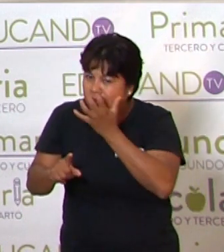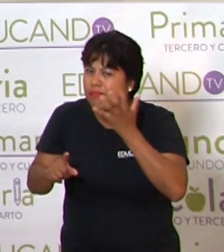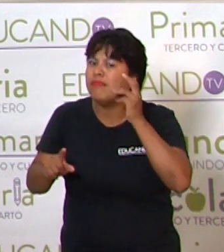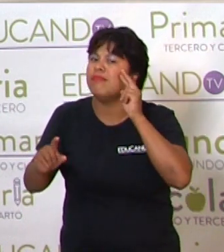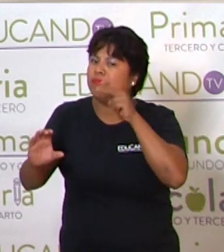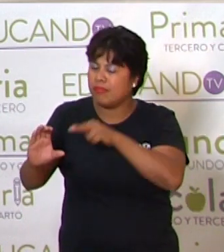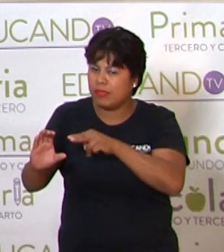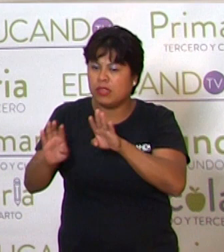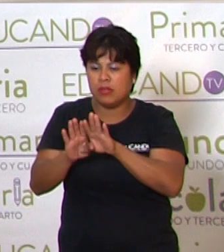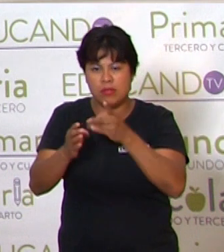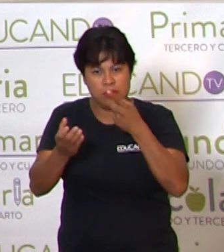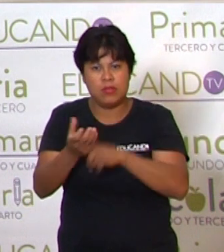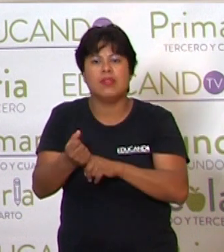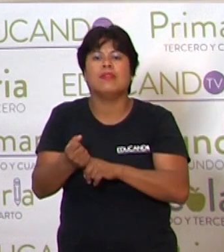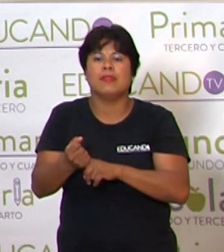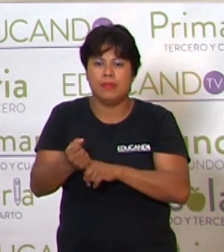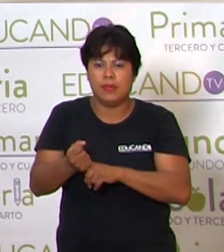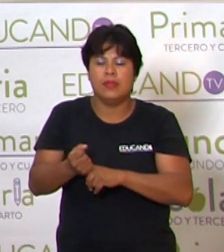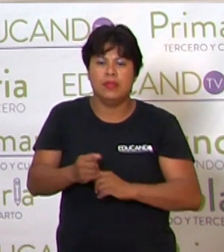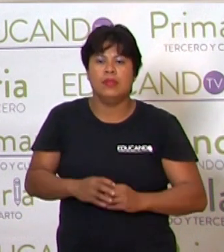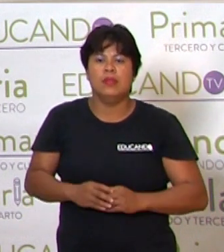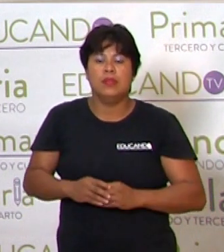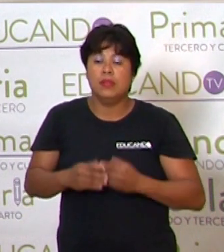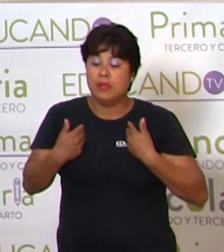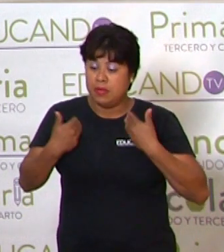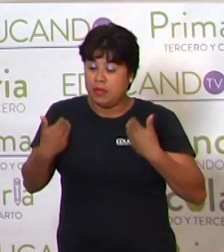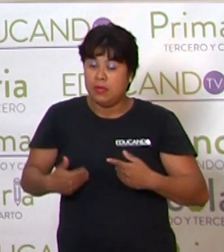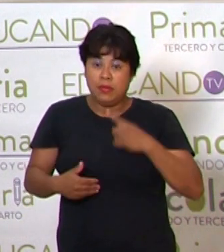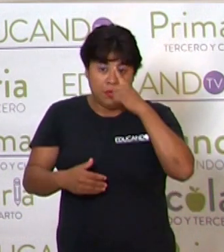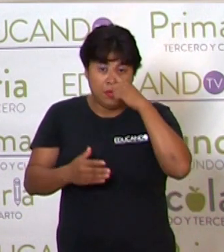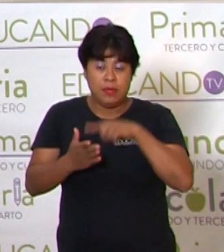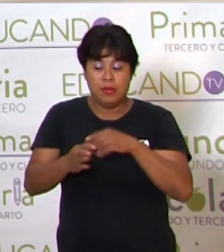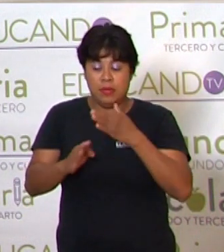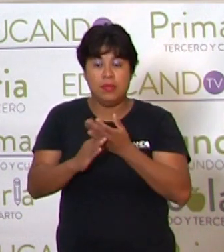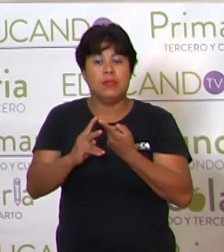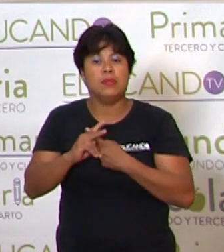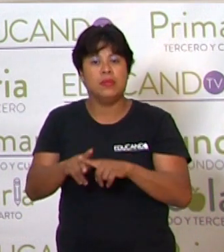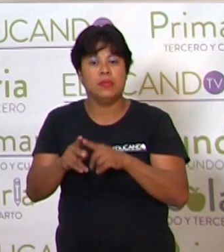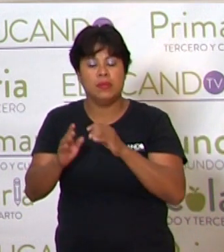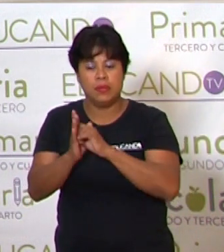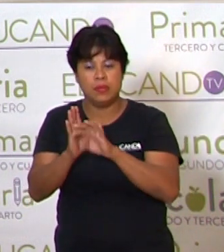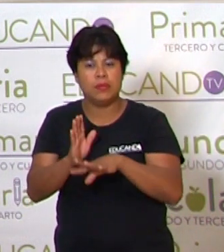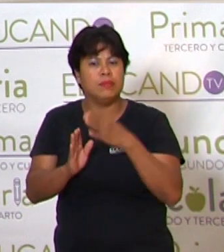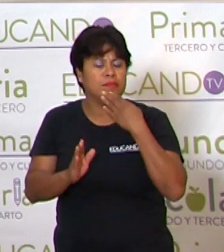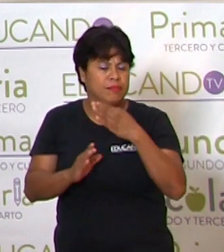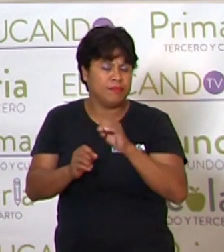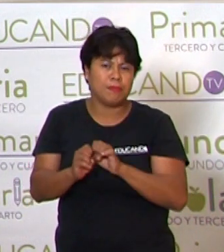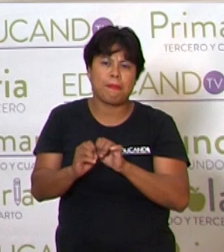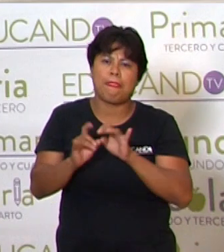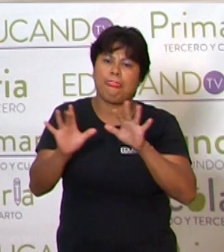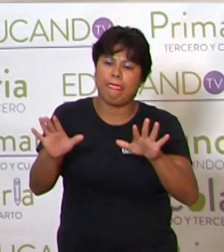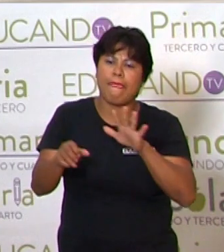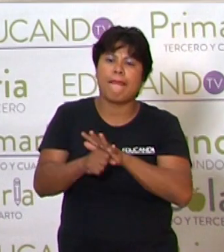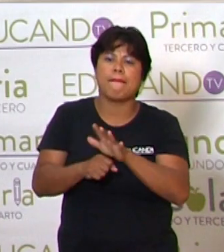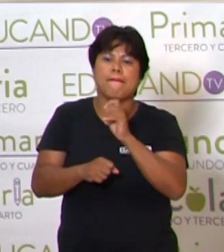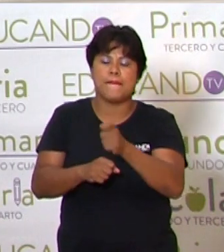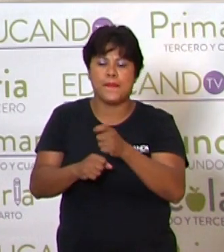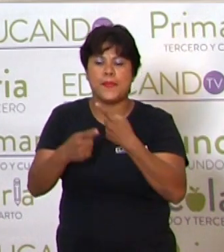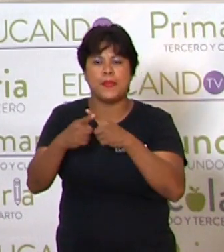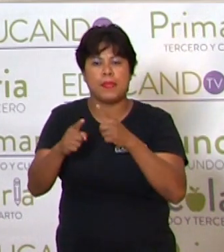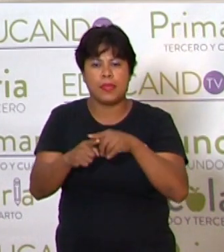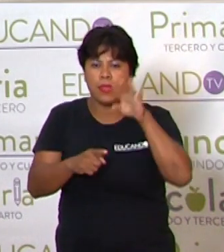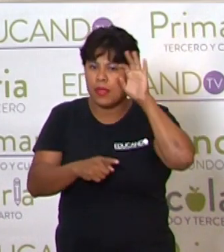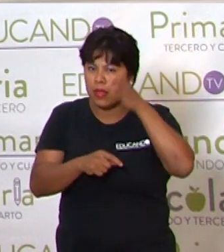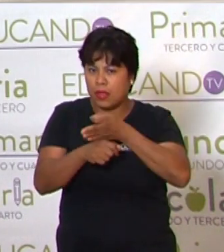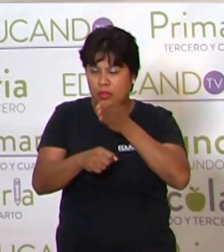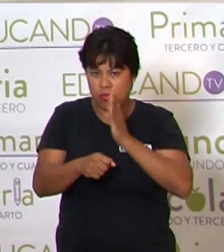analizando el contenido. Yo creo que a partir de estos ejemplos ya les quedó bien claro cuáles son los tipos